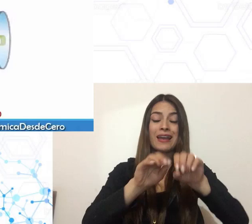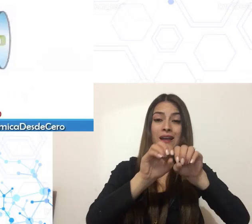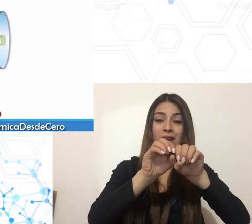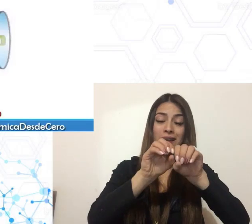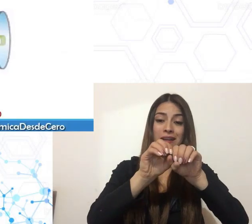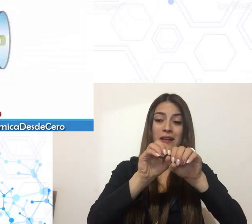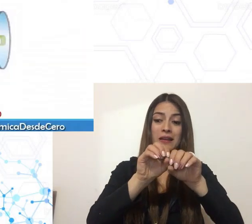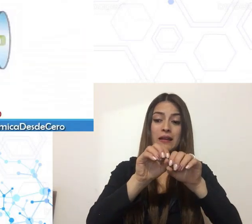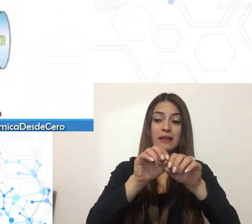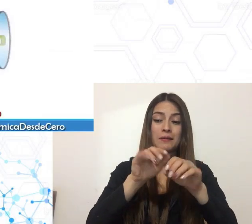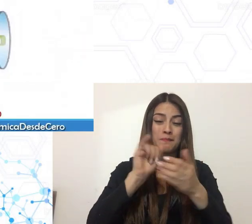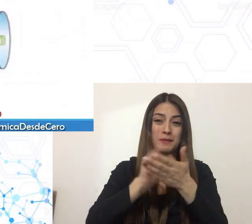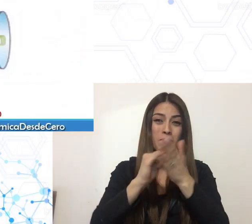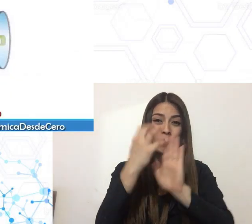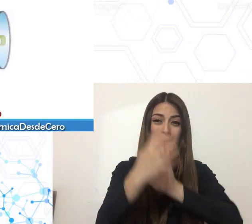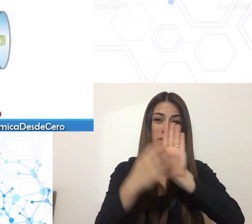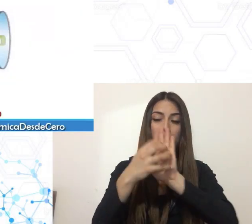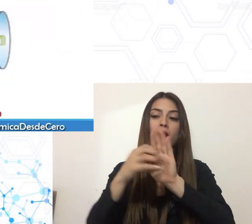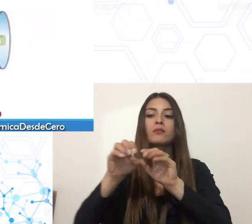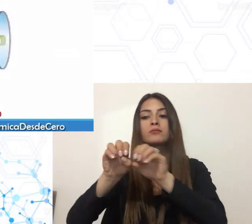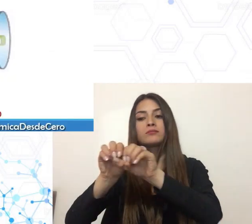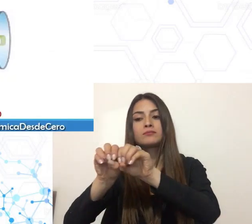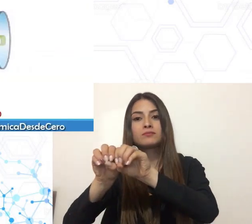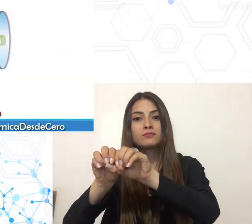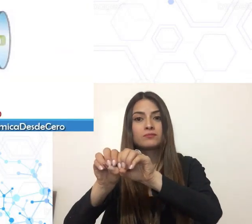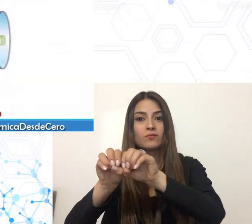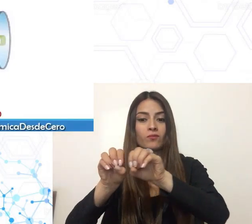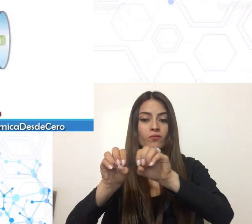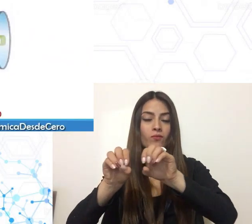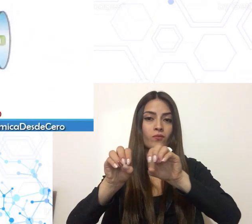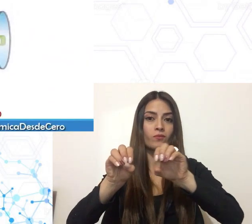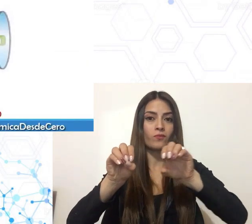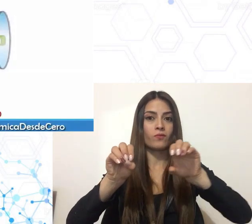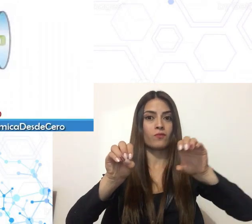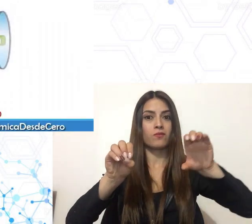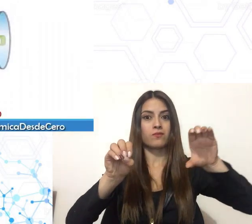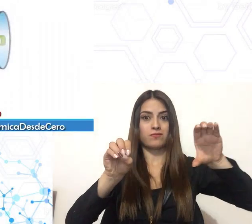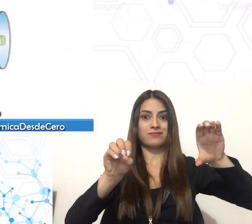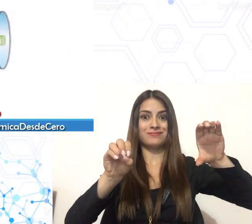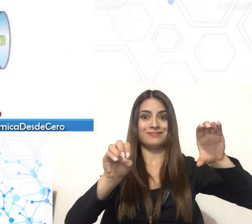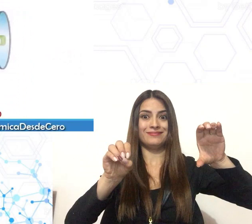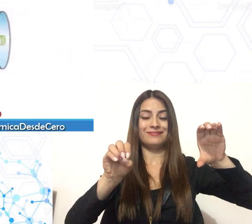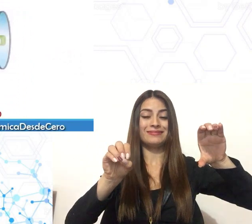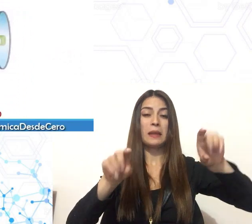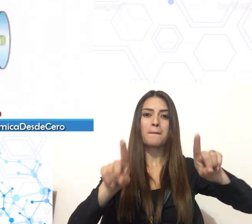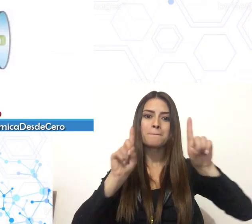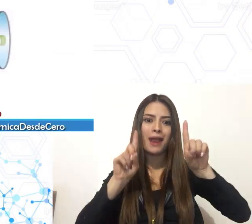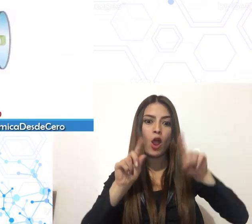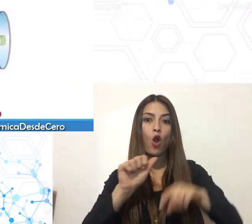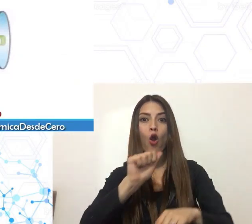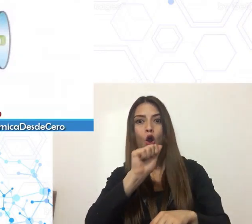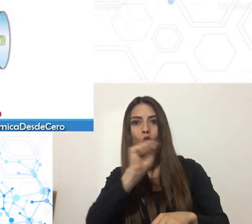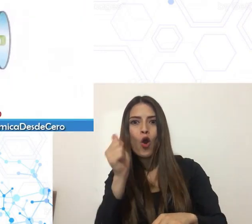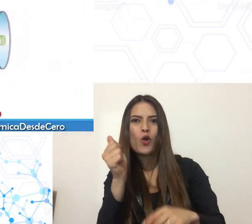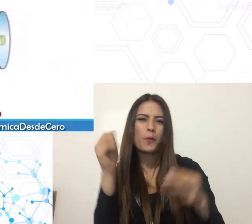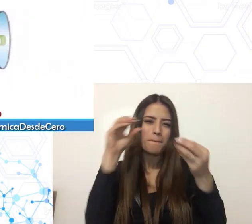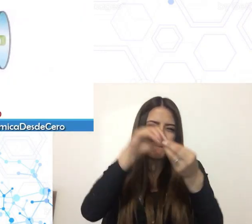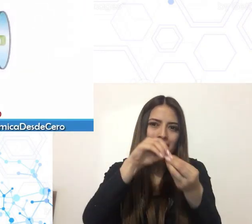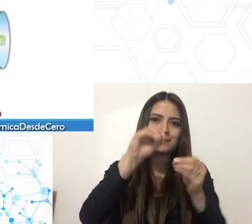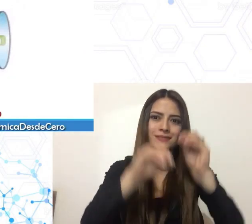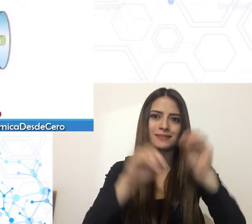Posteriormente, entonces aparece el tubo de rayos catódicos, que fue una variante del tubo de Crookes que